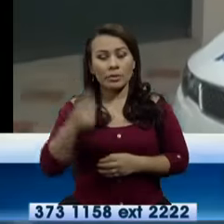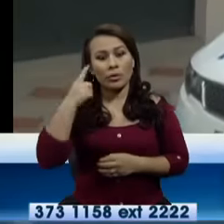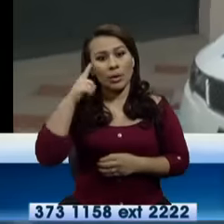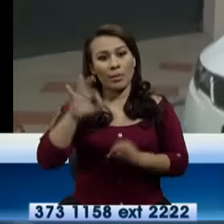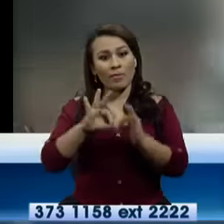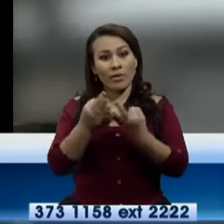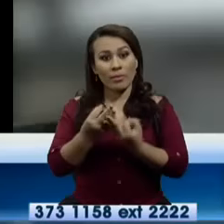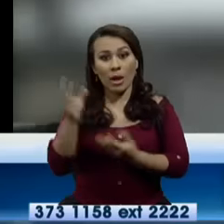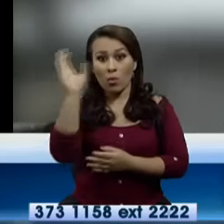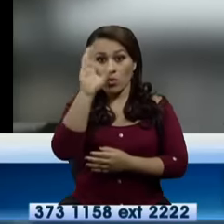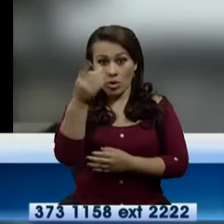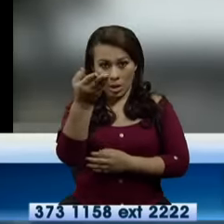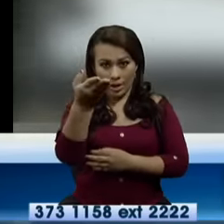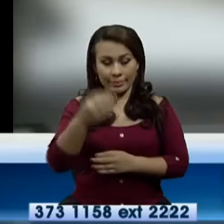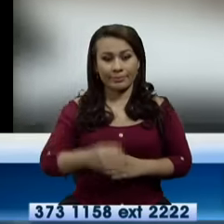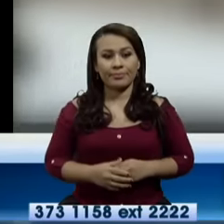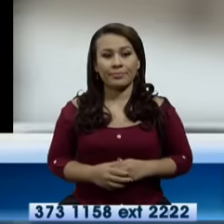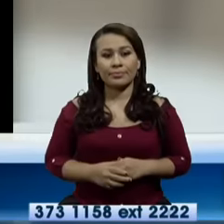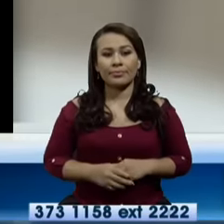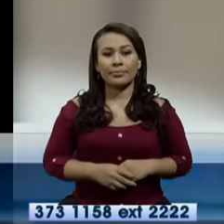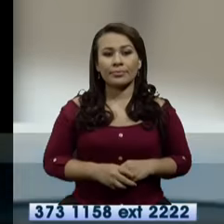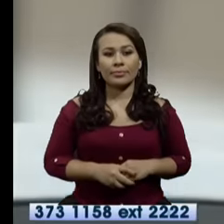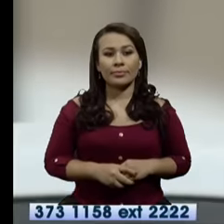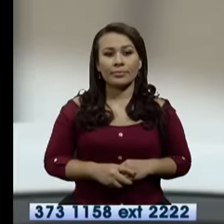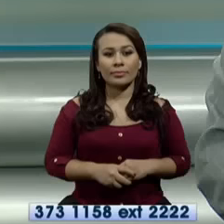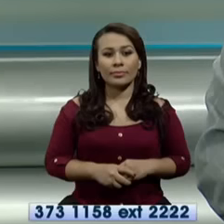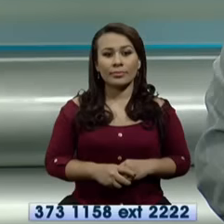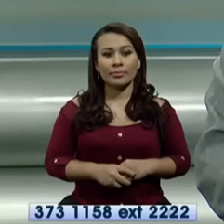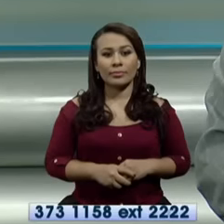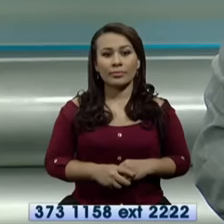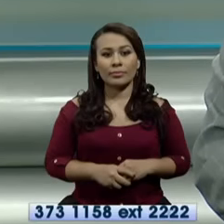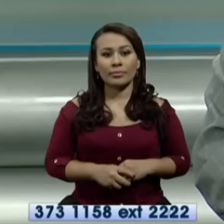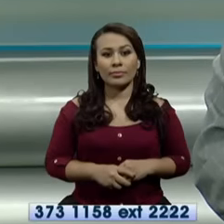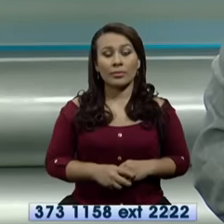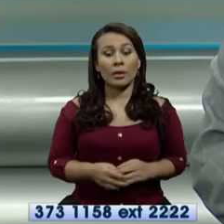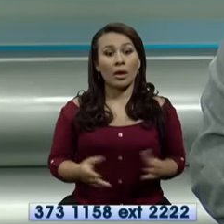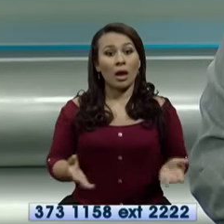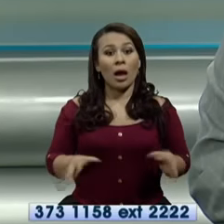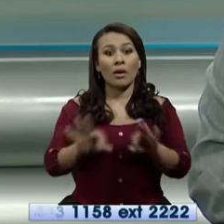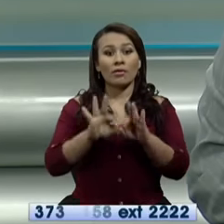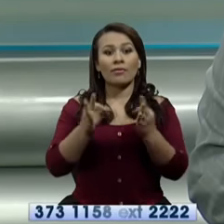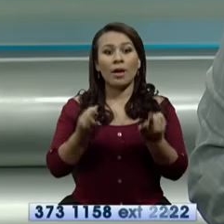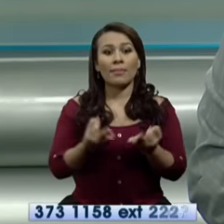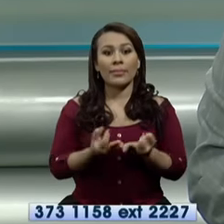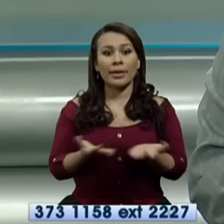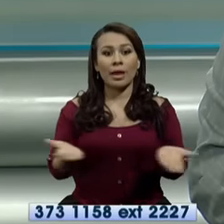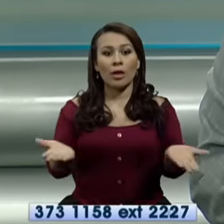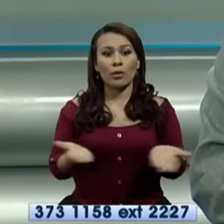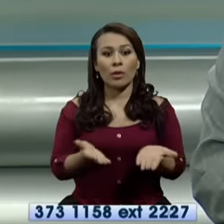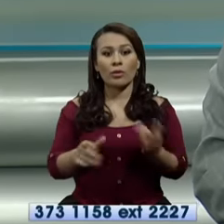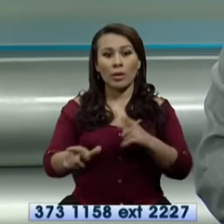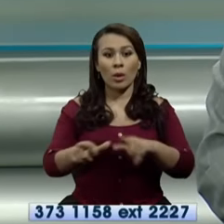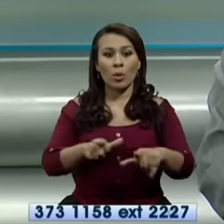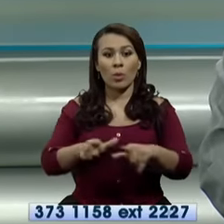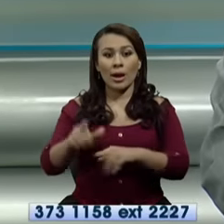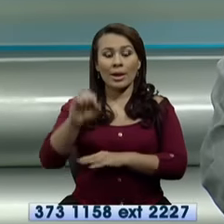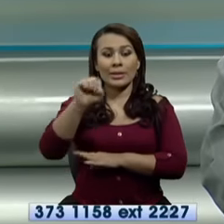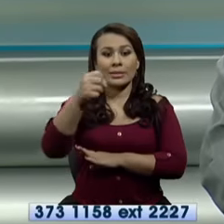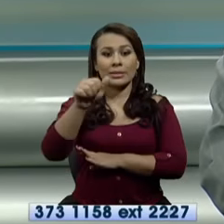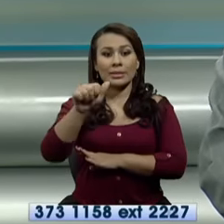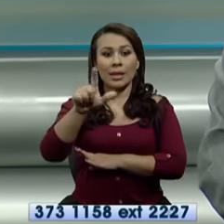de Santa Elena informó Darwin villao bueno parece que los familiares son de El Cantón salit en la provincia del